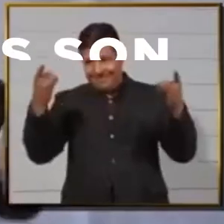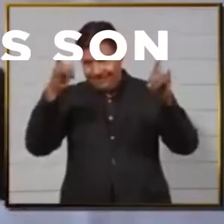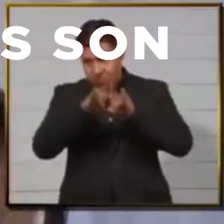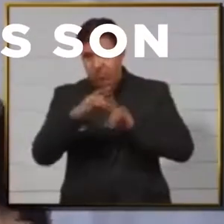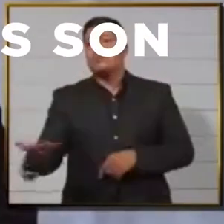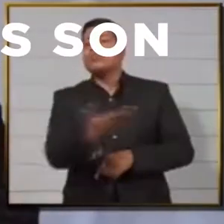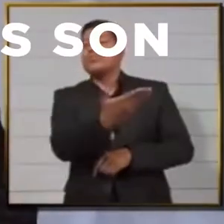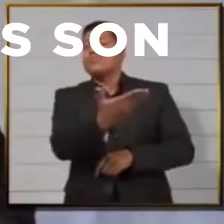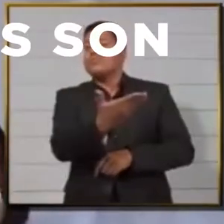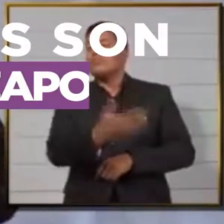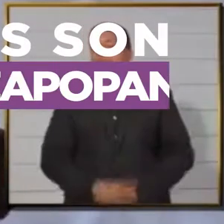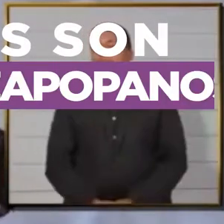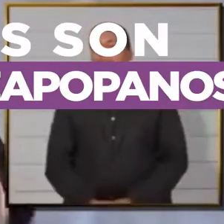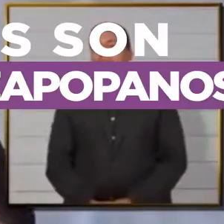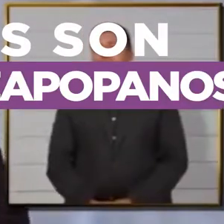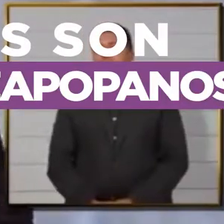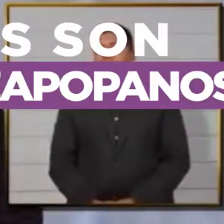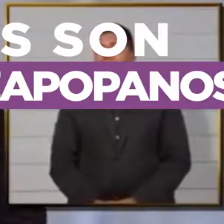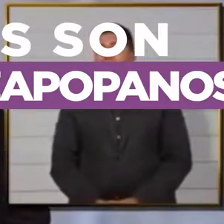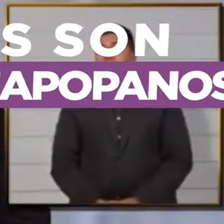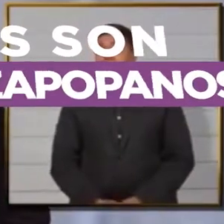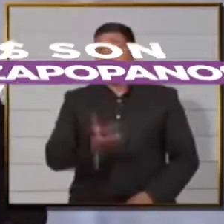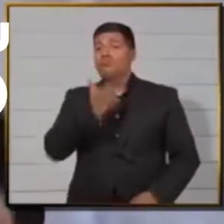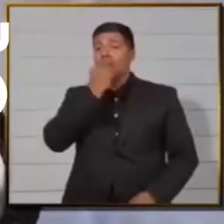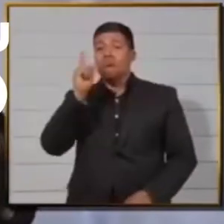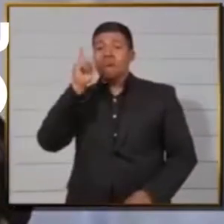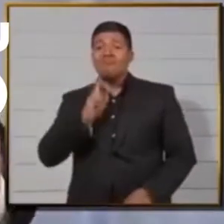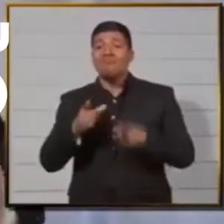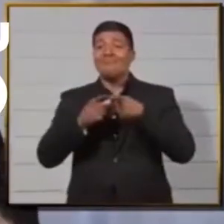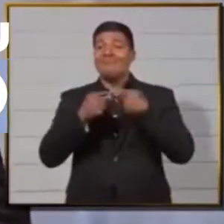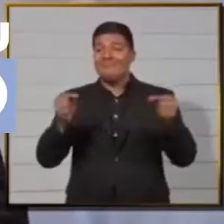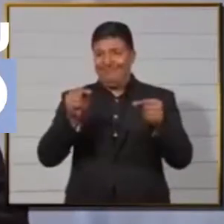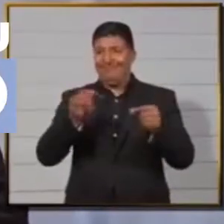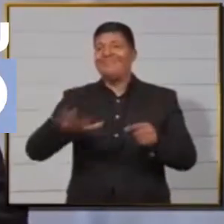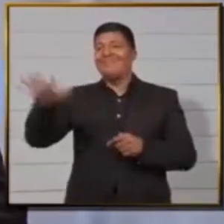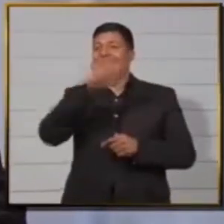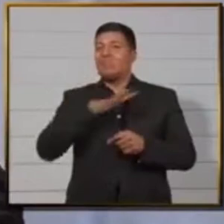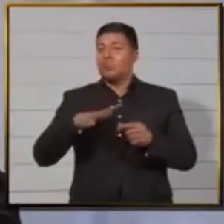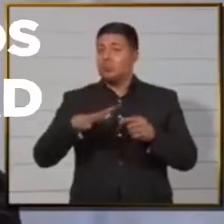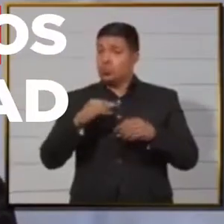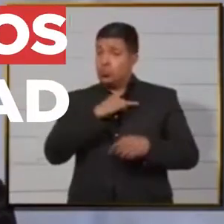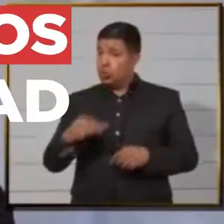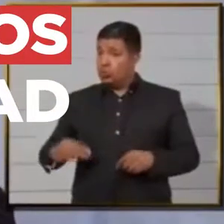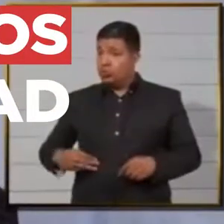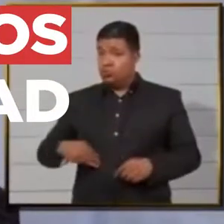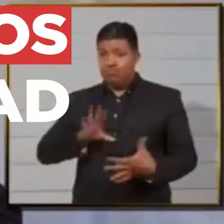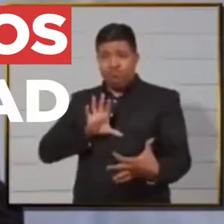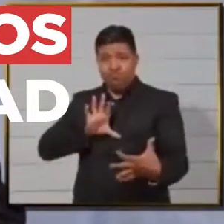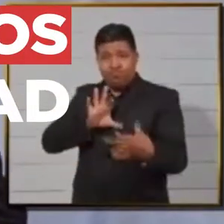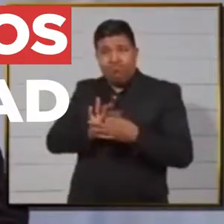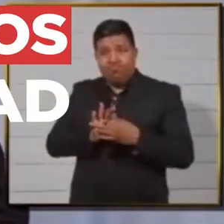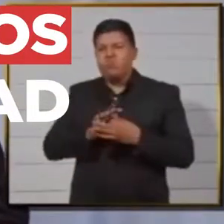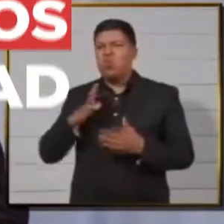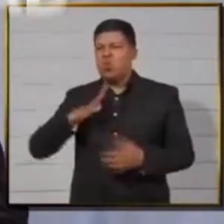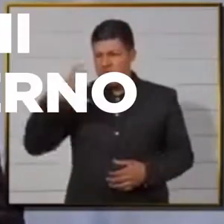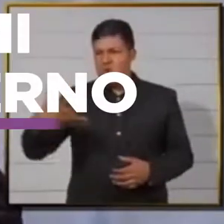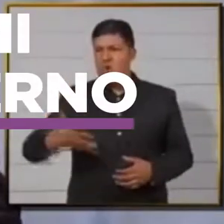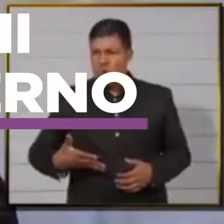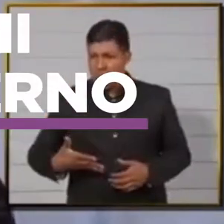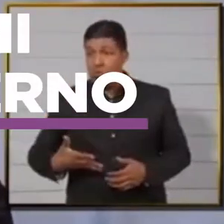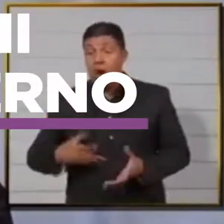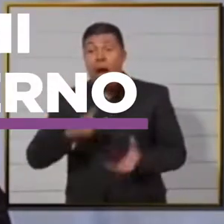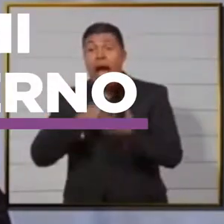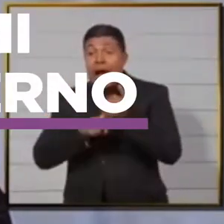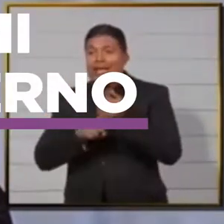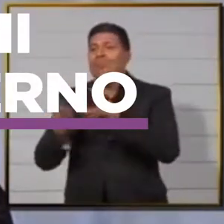mis conclusiones son las de la sapo panas y zapopanos orgullosos de su municipio e insatisfechos de la realidad actual la